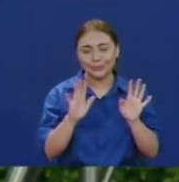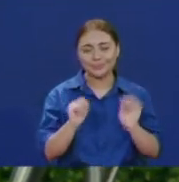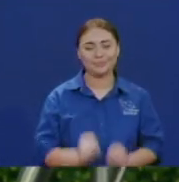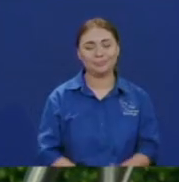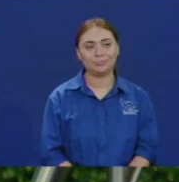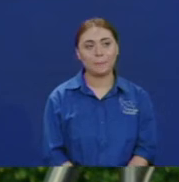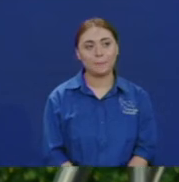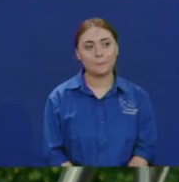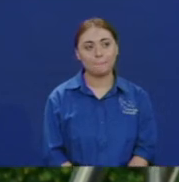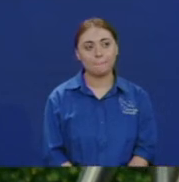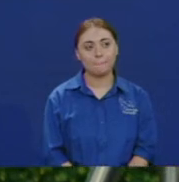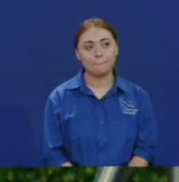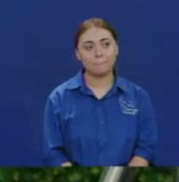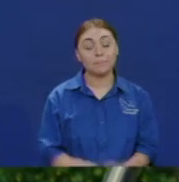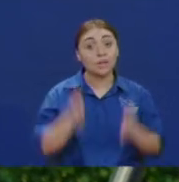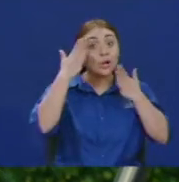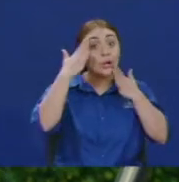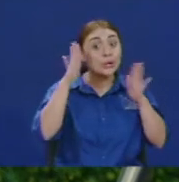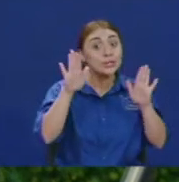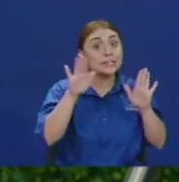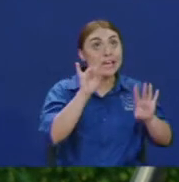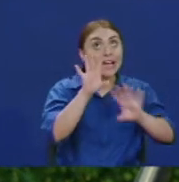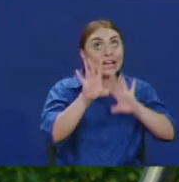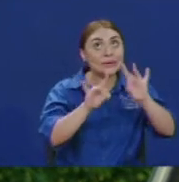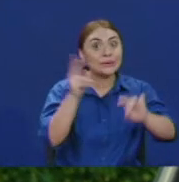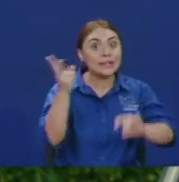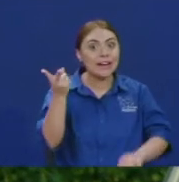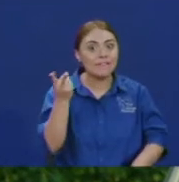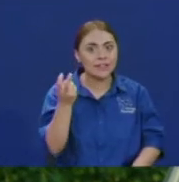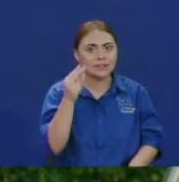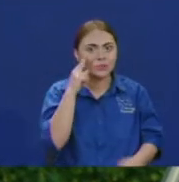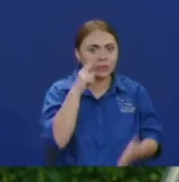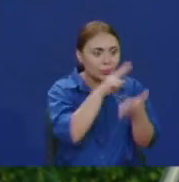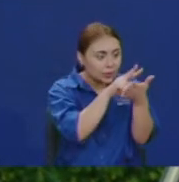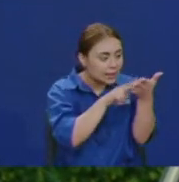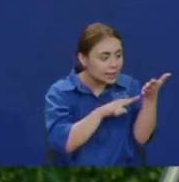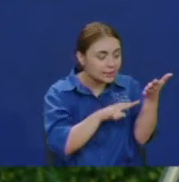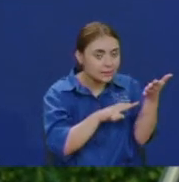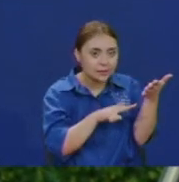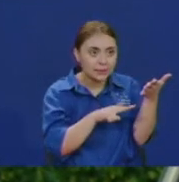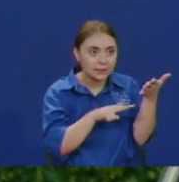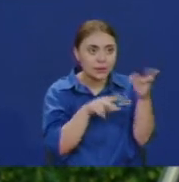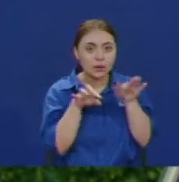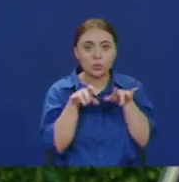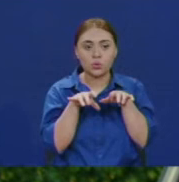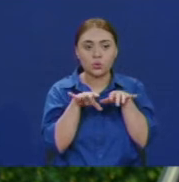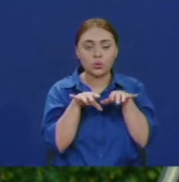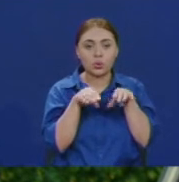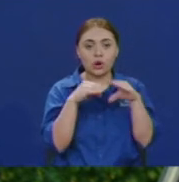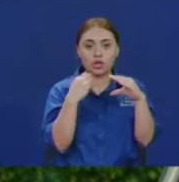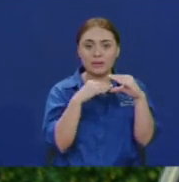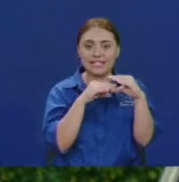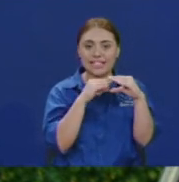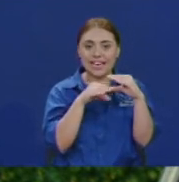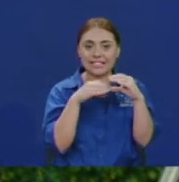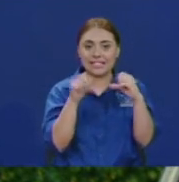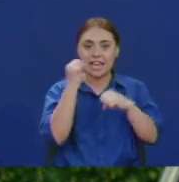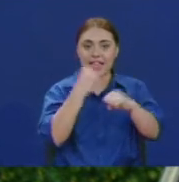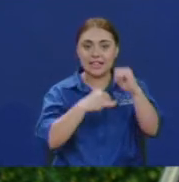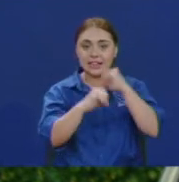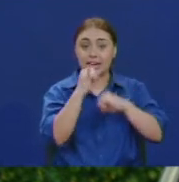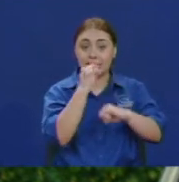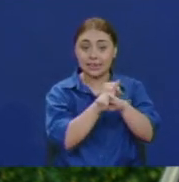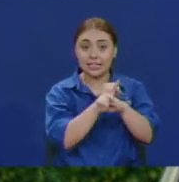mi corazón, pero no sé si usted alguna vez lee los comentarios en internet respecto a